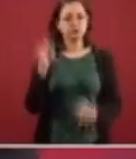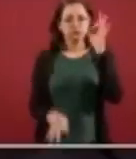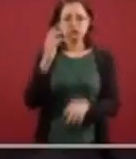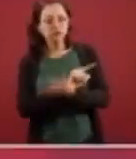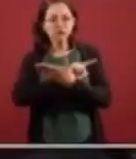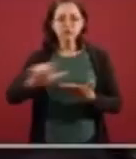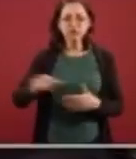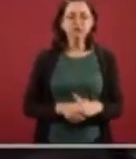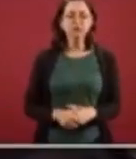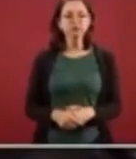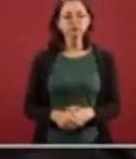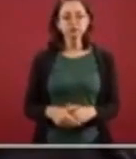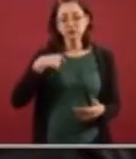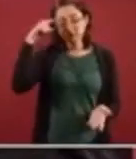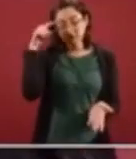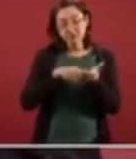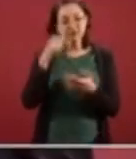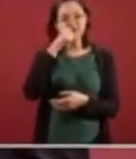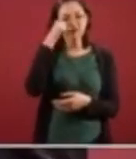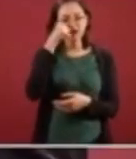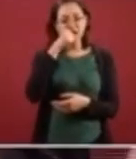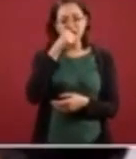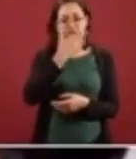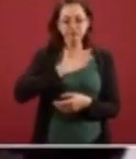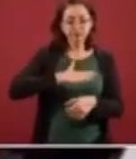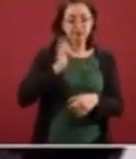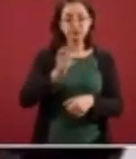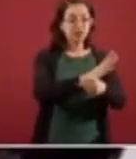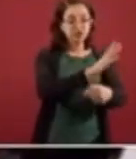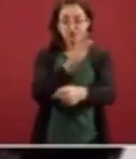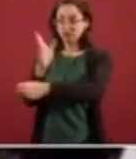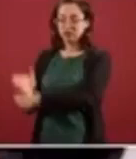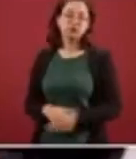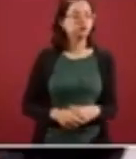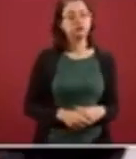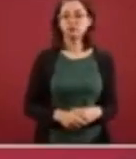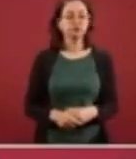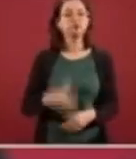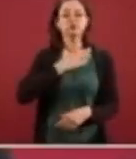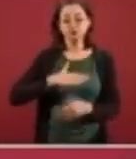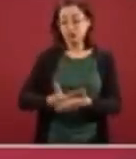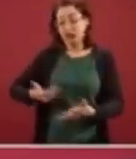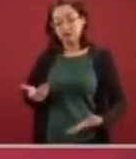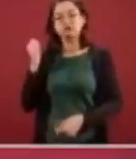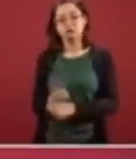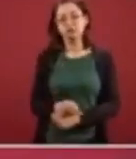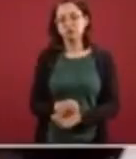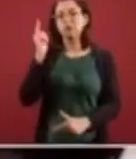que actuar. Siempre he creído que la justicia no solo es castigar, la justicia es prevenir.